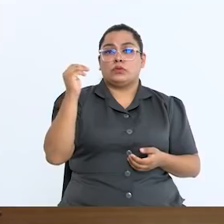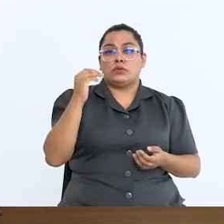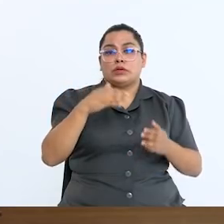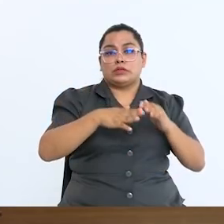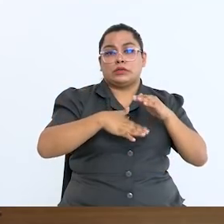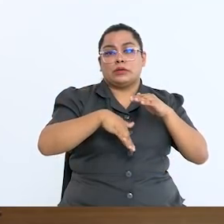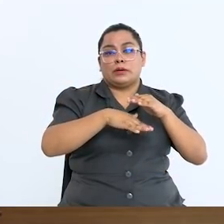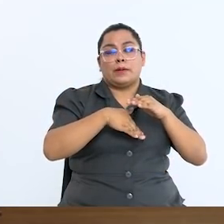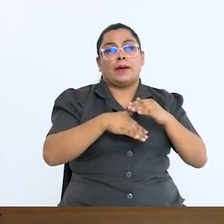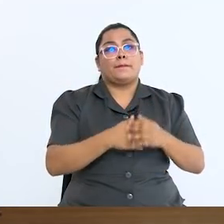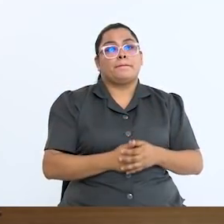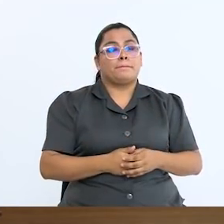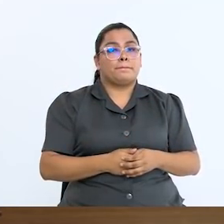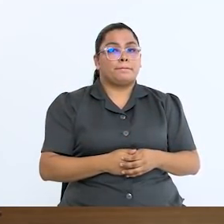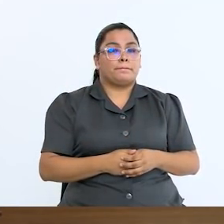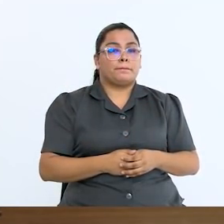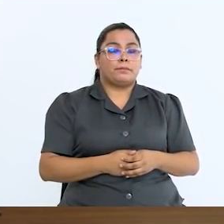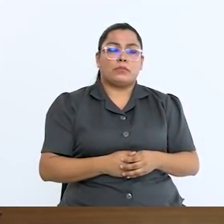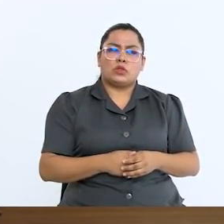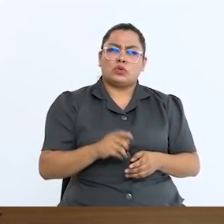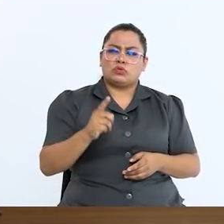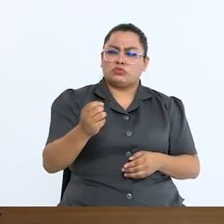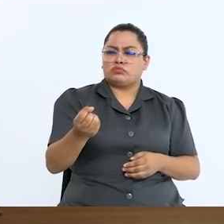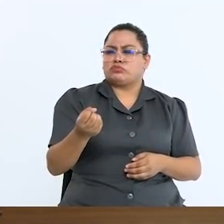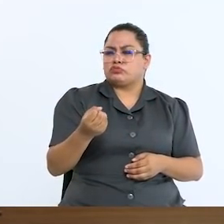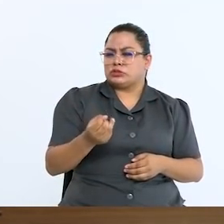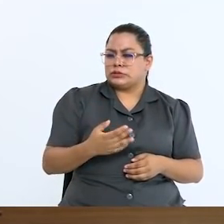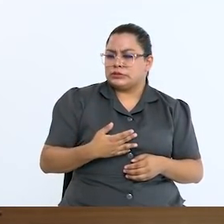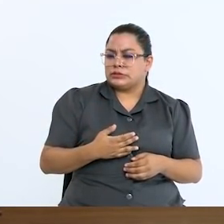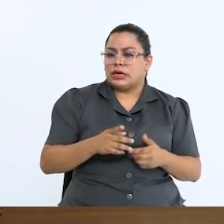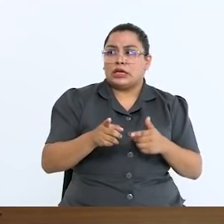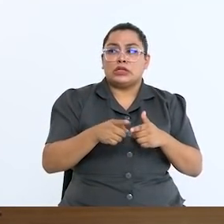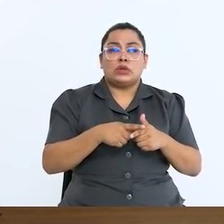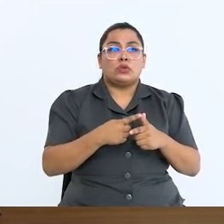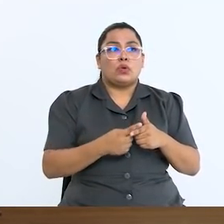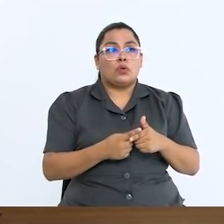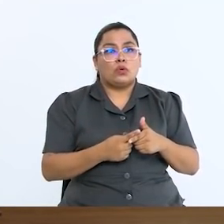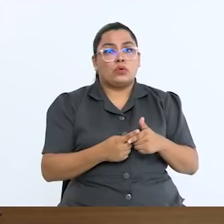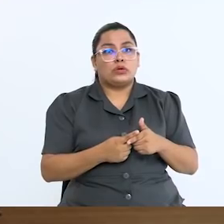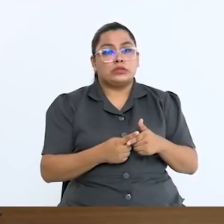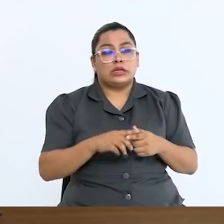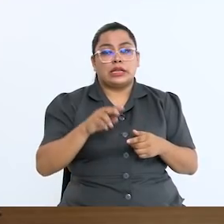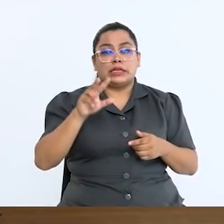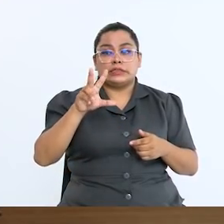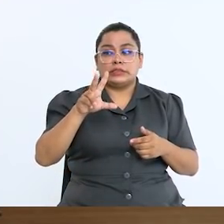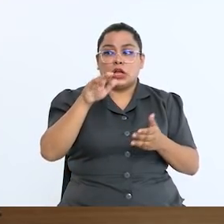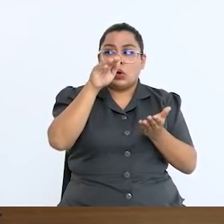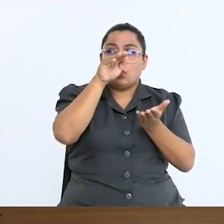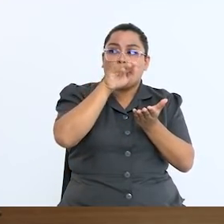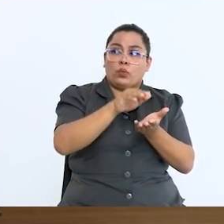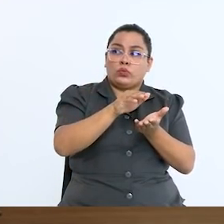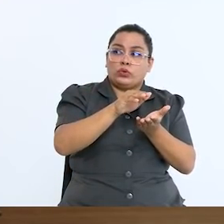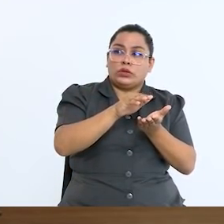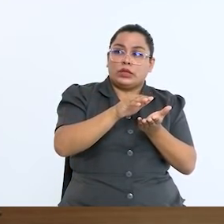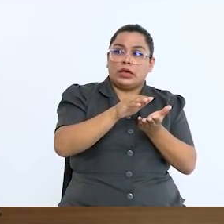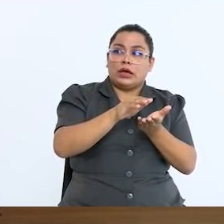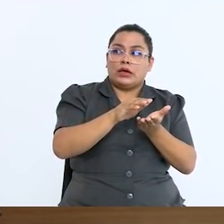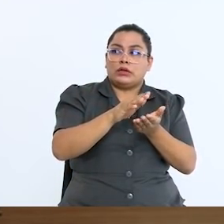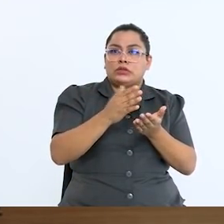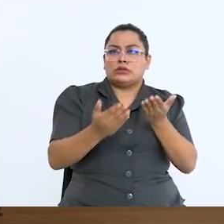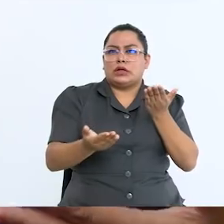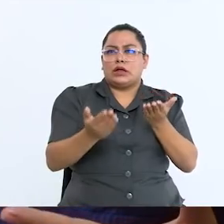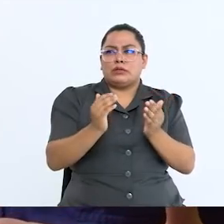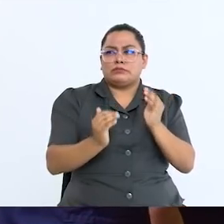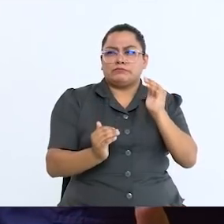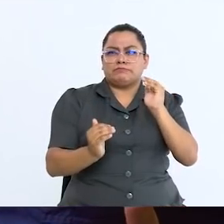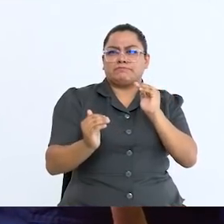básica. Basándonos en lo que tú nos dices, Alondra, en este caso podríamos decir que las 3 primeras unidades son una especie